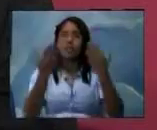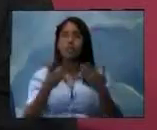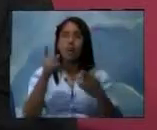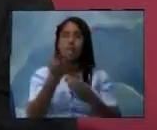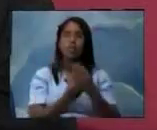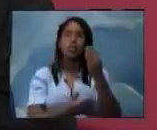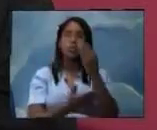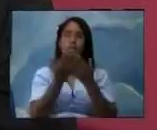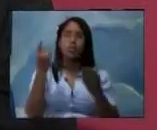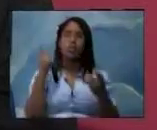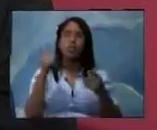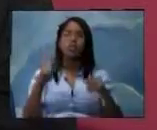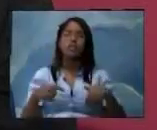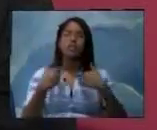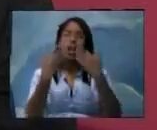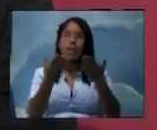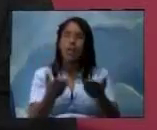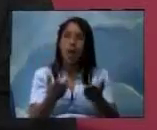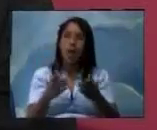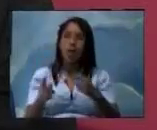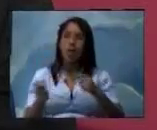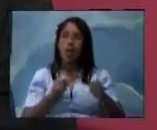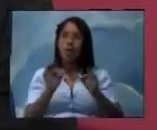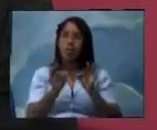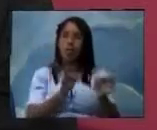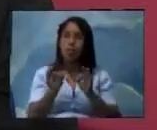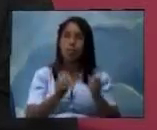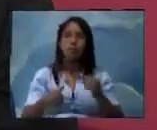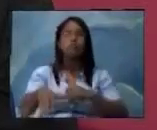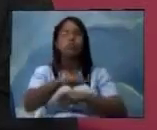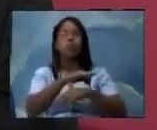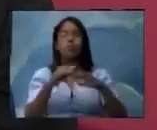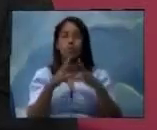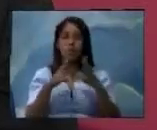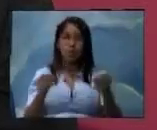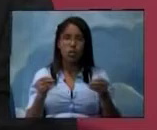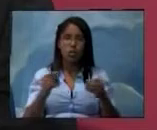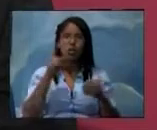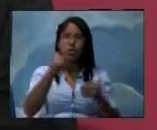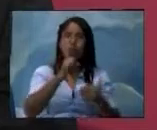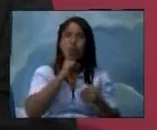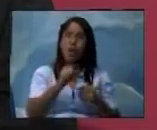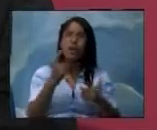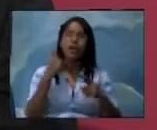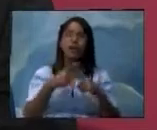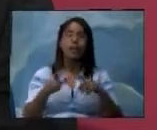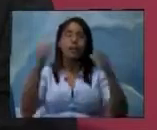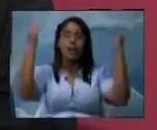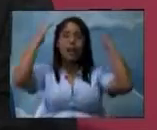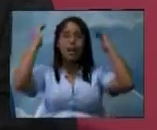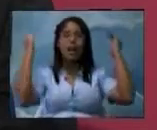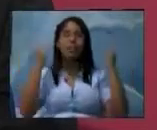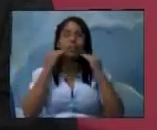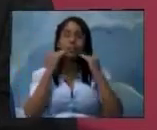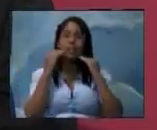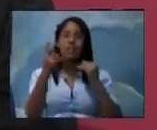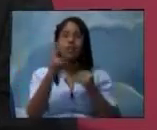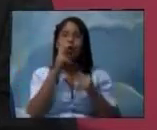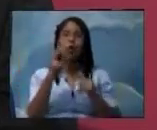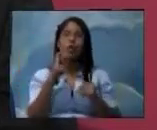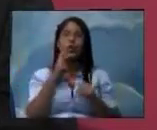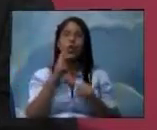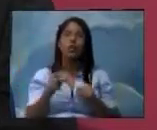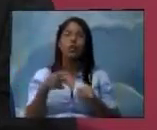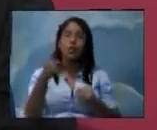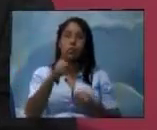mano y te ha dado el dominio sobre todo. Tú eres aquella cabeza de oro. Y después